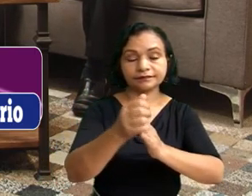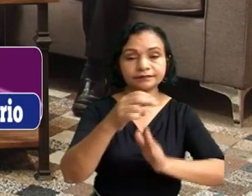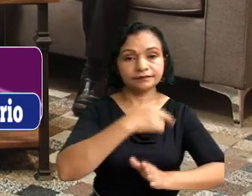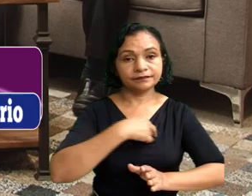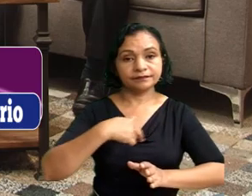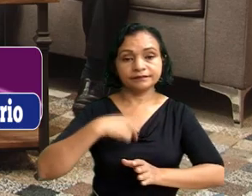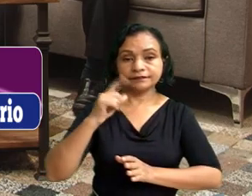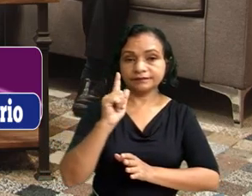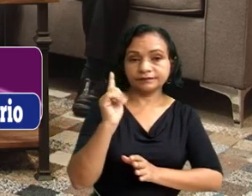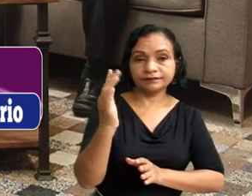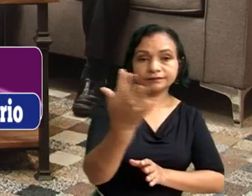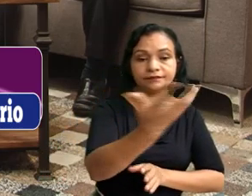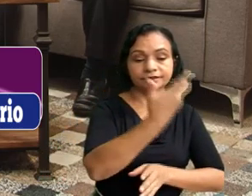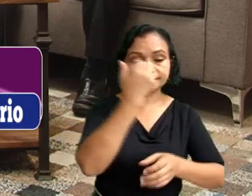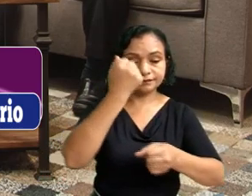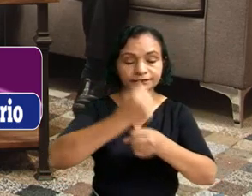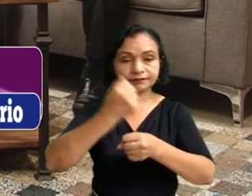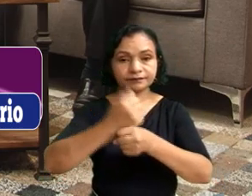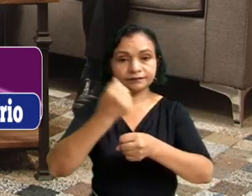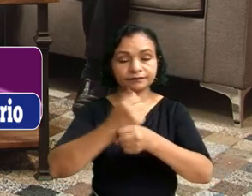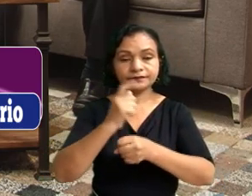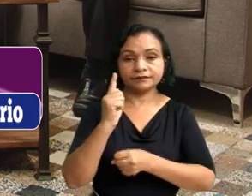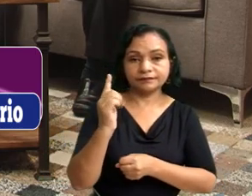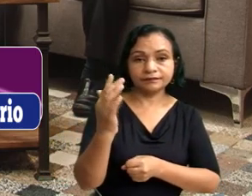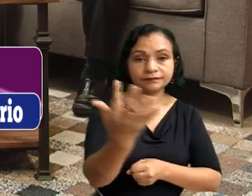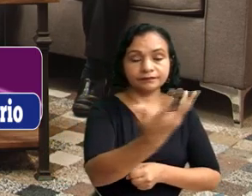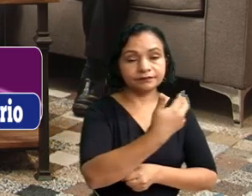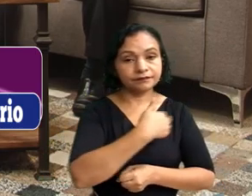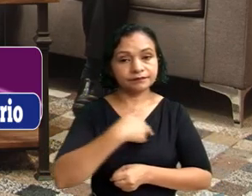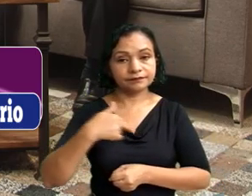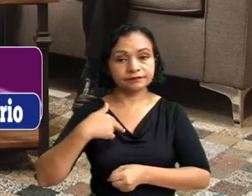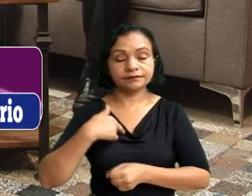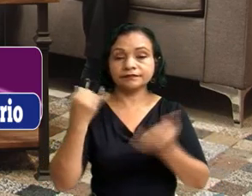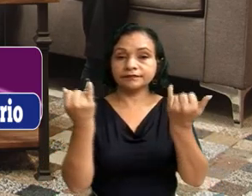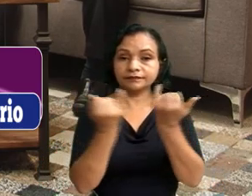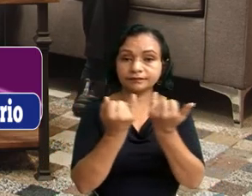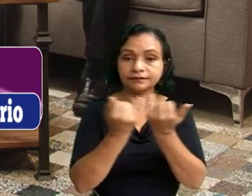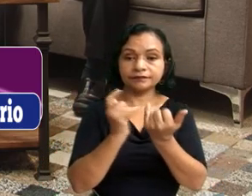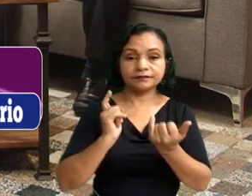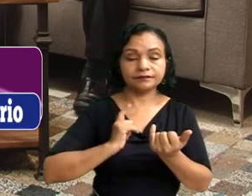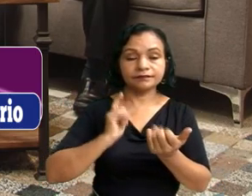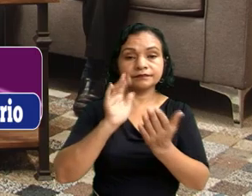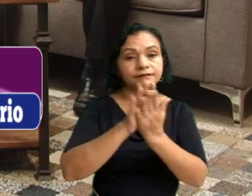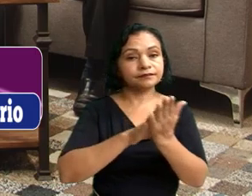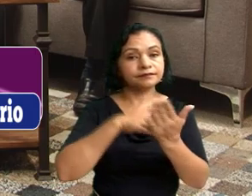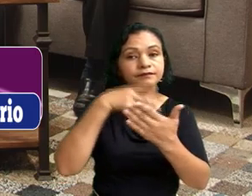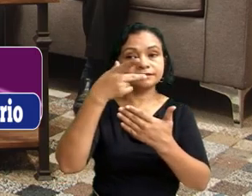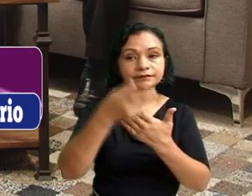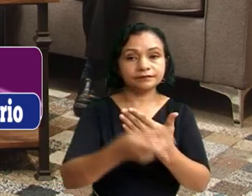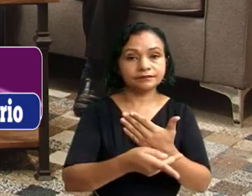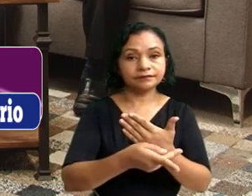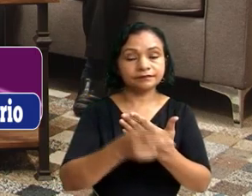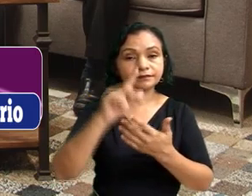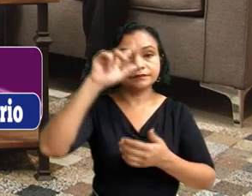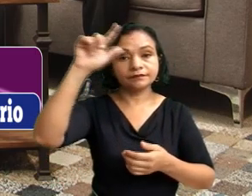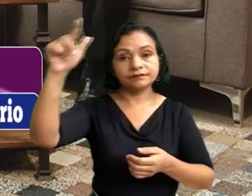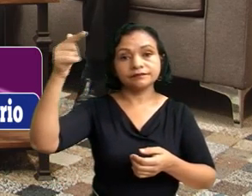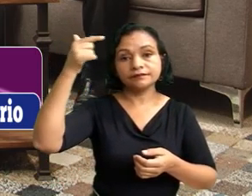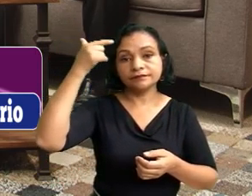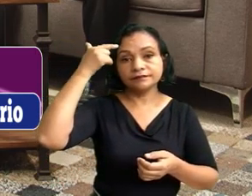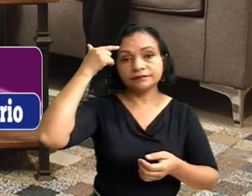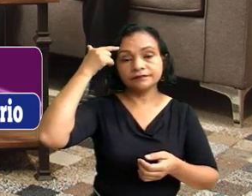ese trabajo que estamos haciendo pero de ahí también está el programa que el gobierno